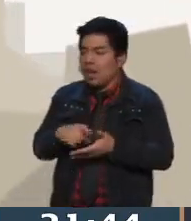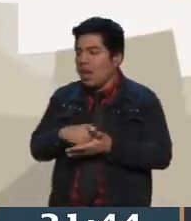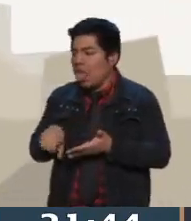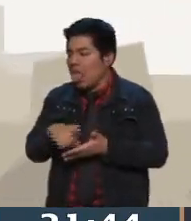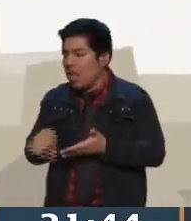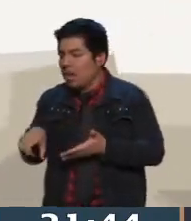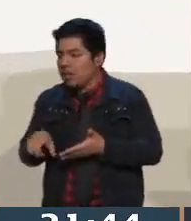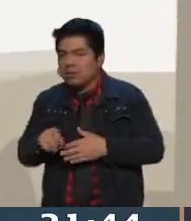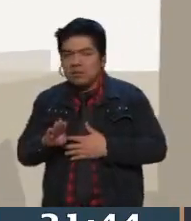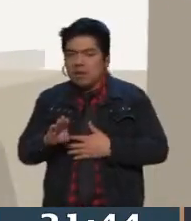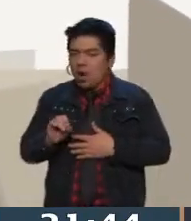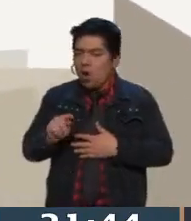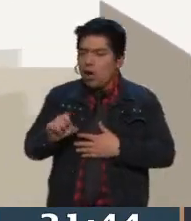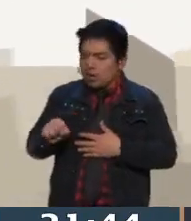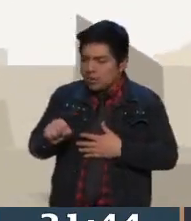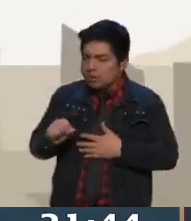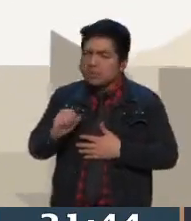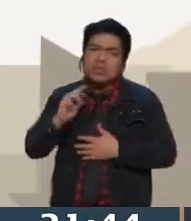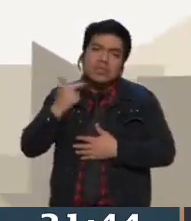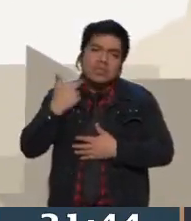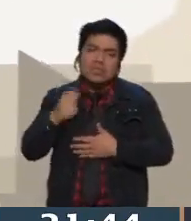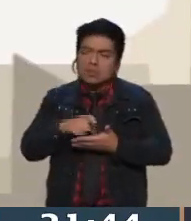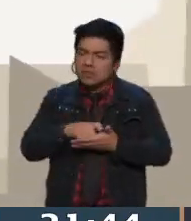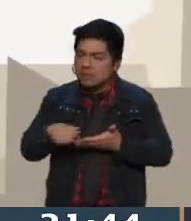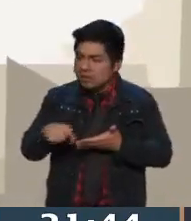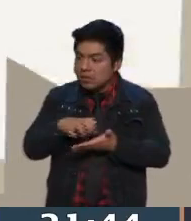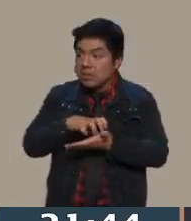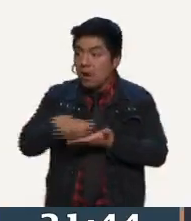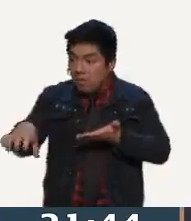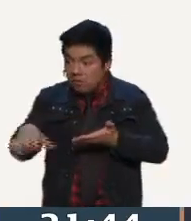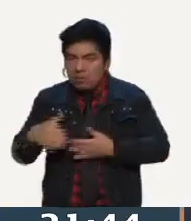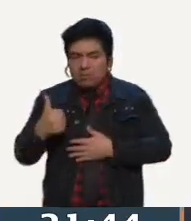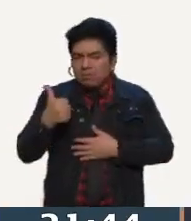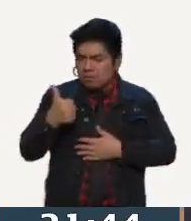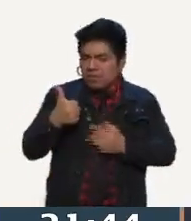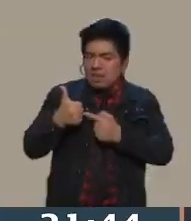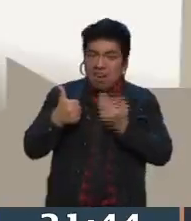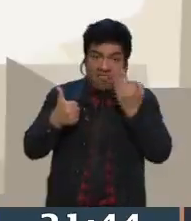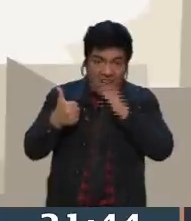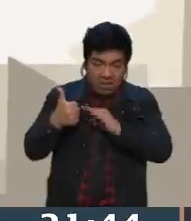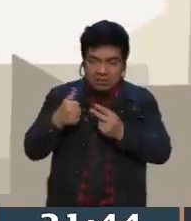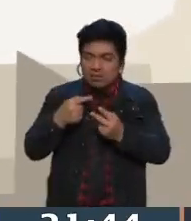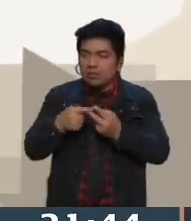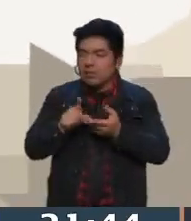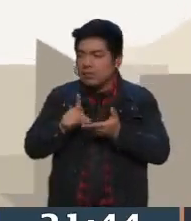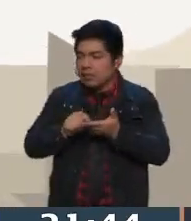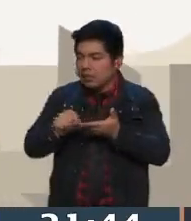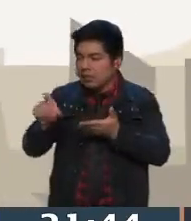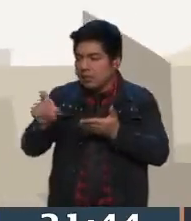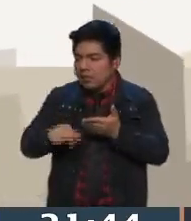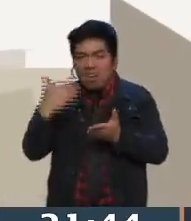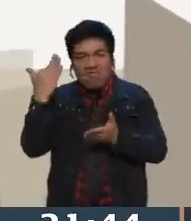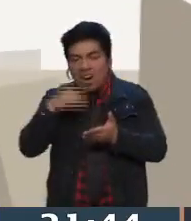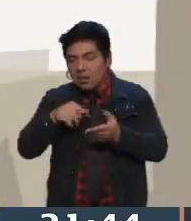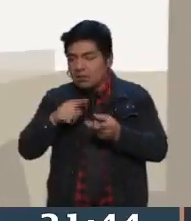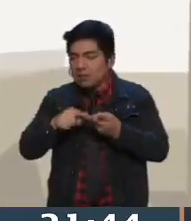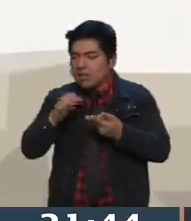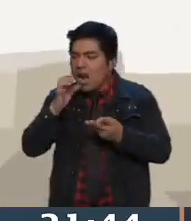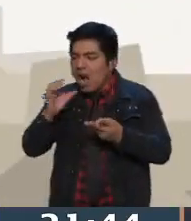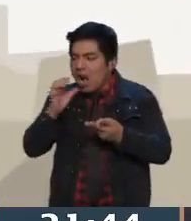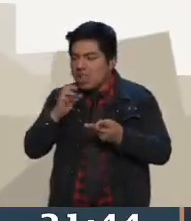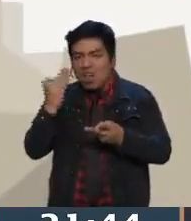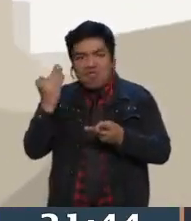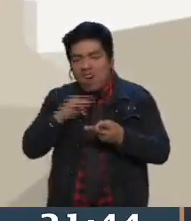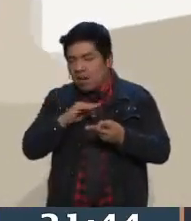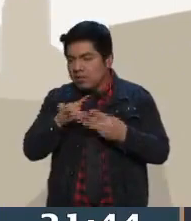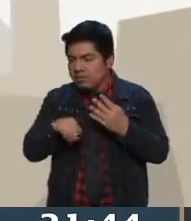masiva de bots. Es decir, de likes falsos, de retweets falsos, de comentarios falsos, porque los